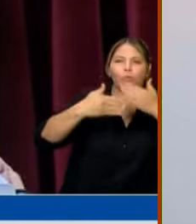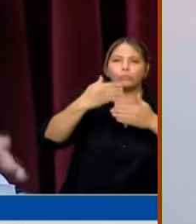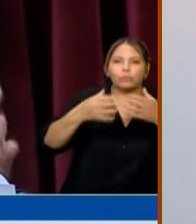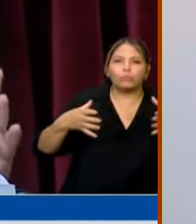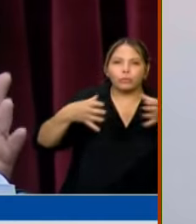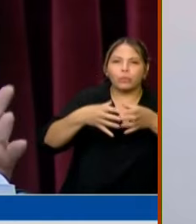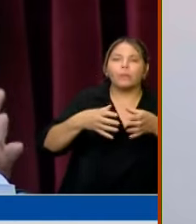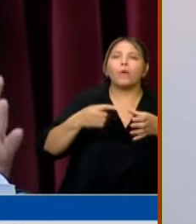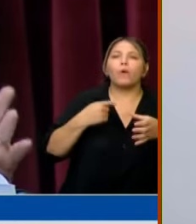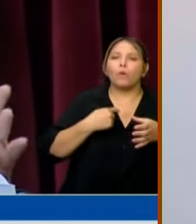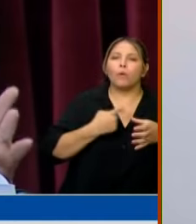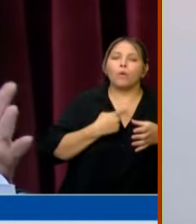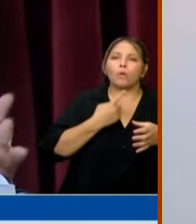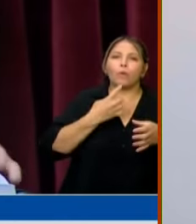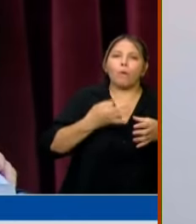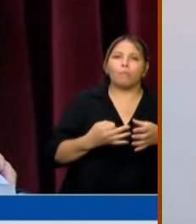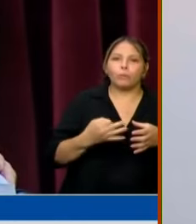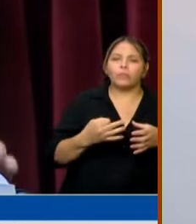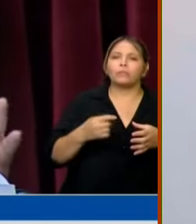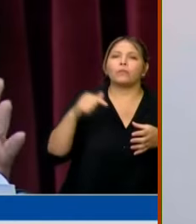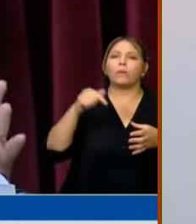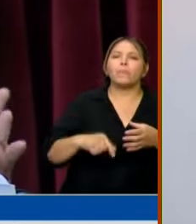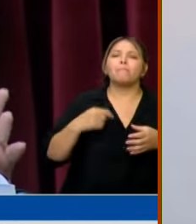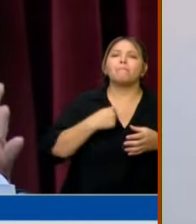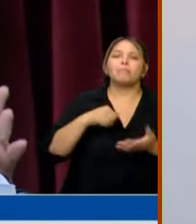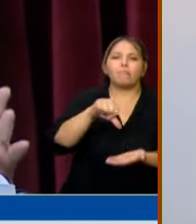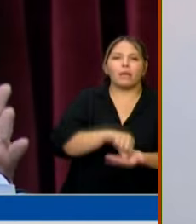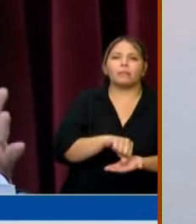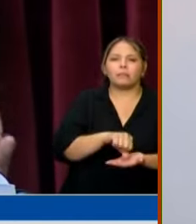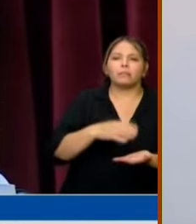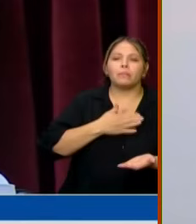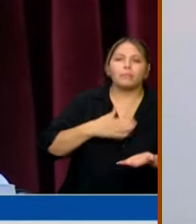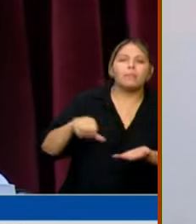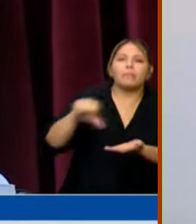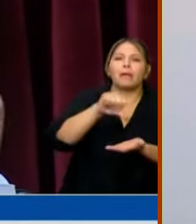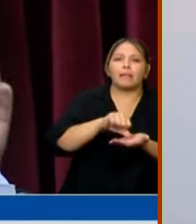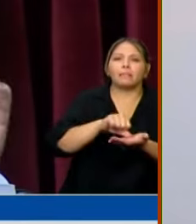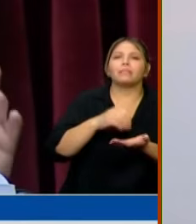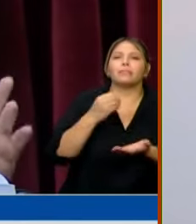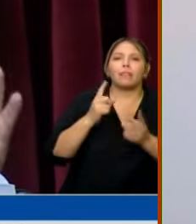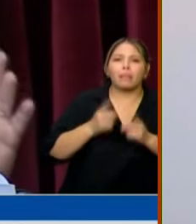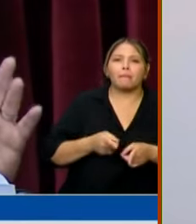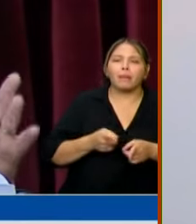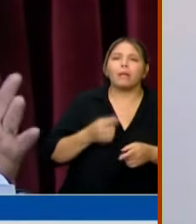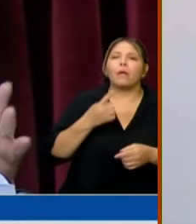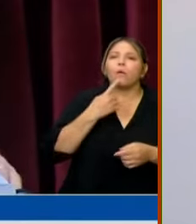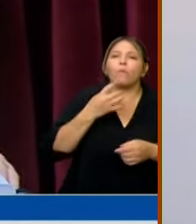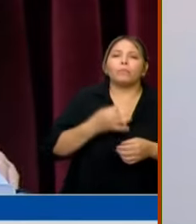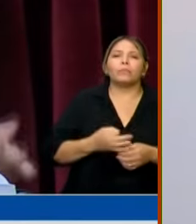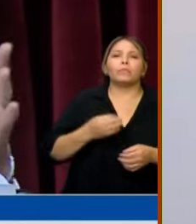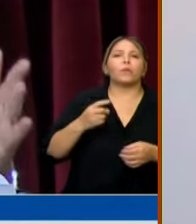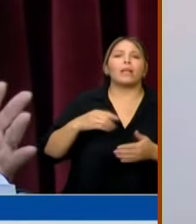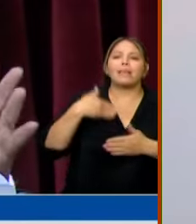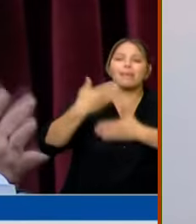lo que nos enteramos en el marco de los medios de comunicación, porque tampoco con nosotros están dialogando al respecto de qué cosas se van a modificar. De